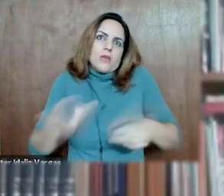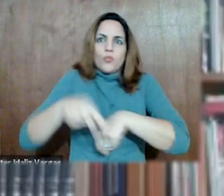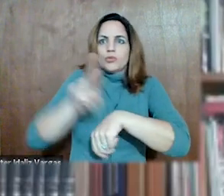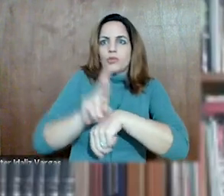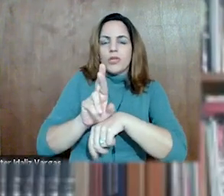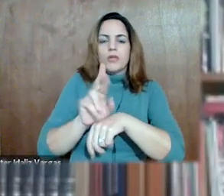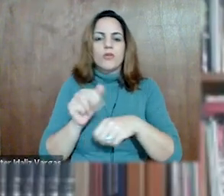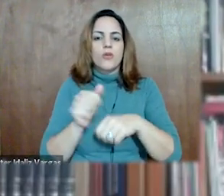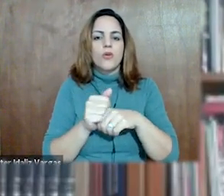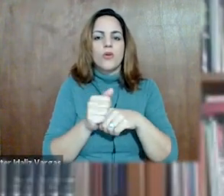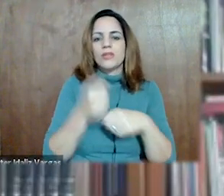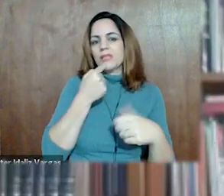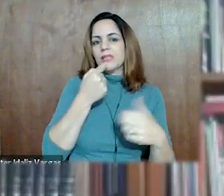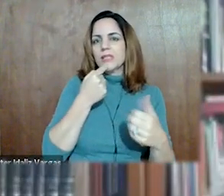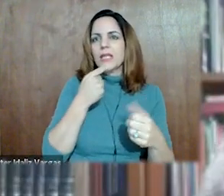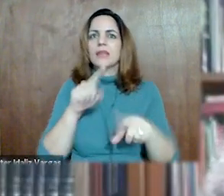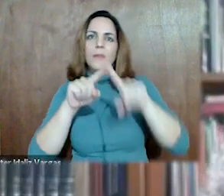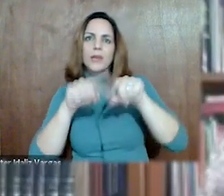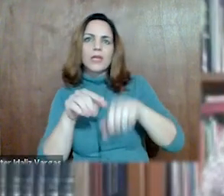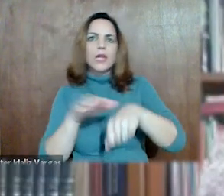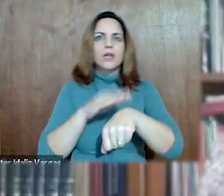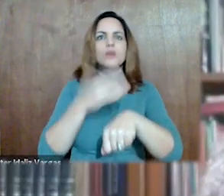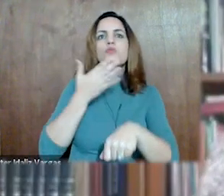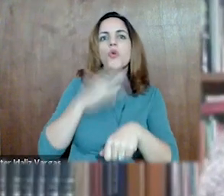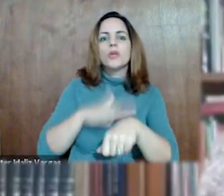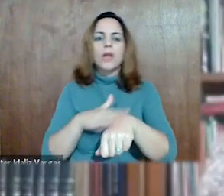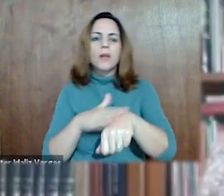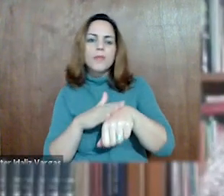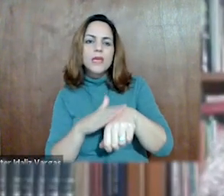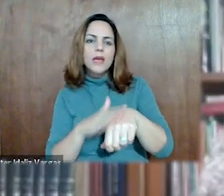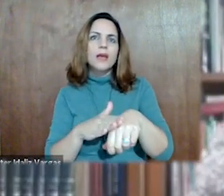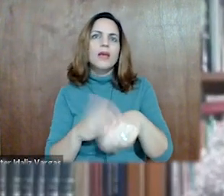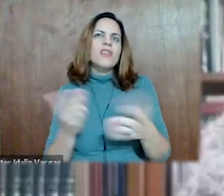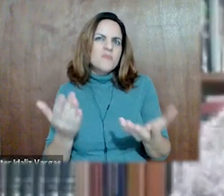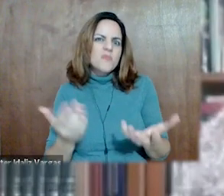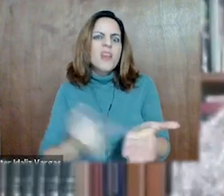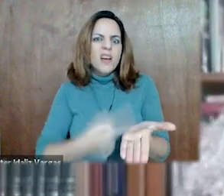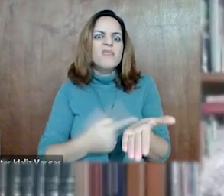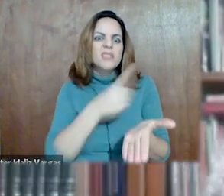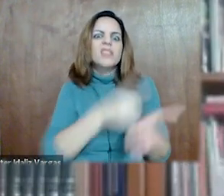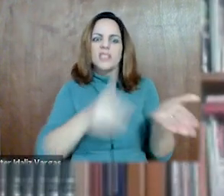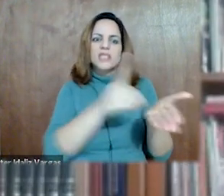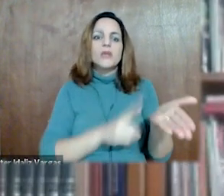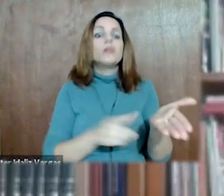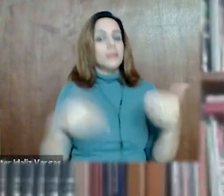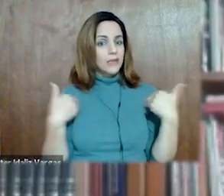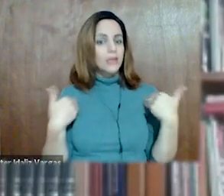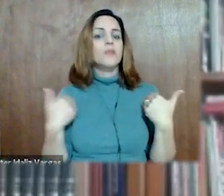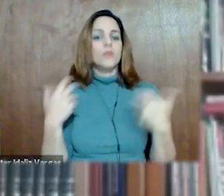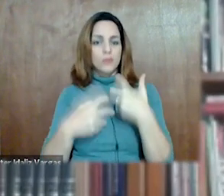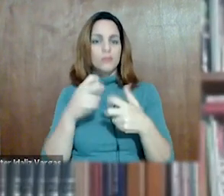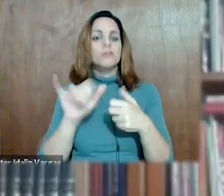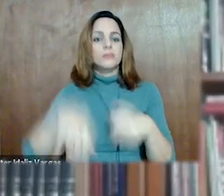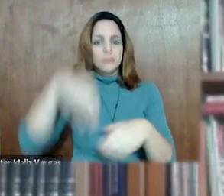las gradaciones de tonalidades de piel y todas esas cosas que sabemos que tenemos que confrontar. Reconocer el racismo de Puerto Rico, uno de los retos que tenemos